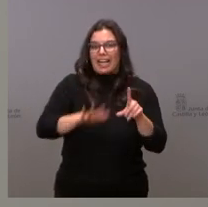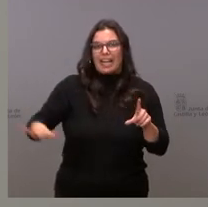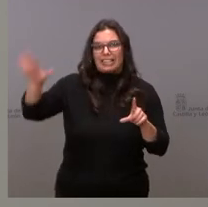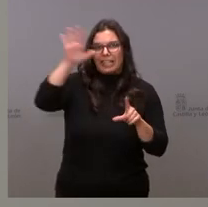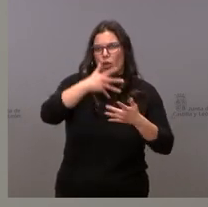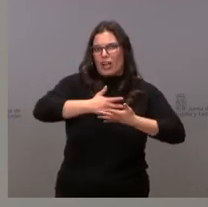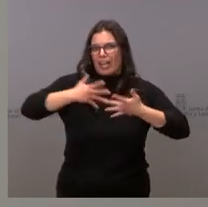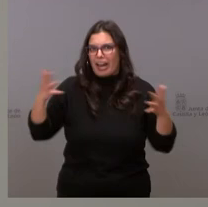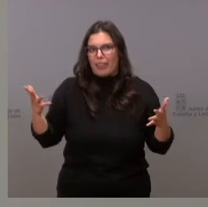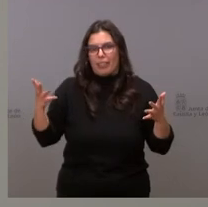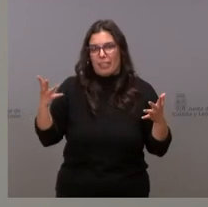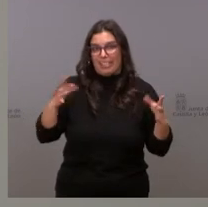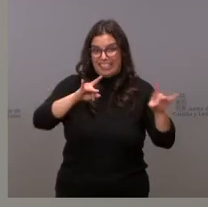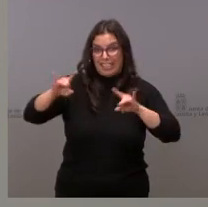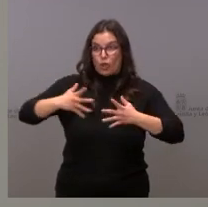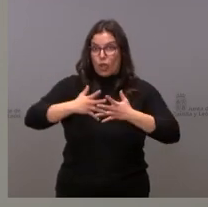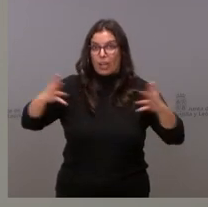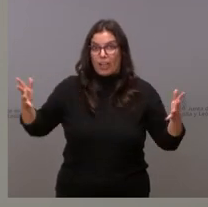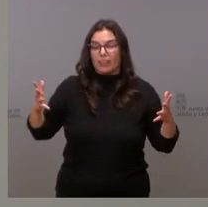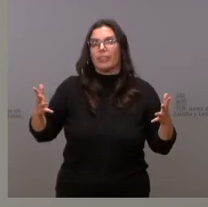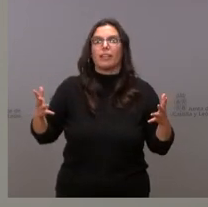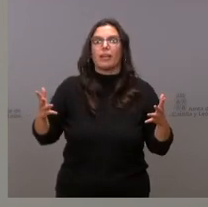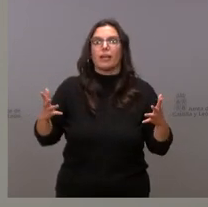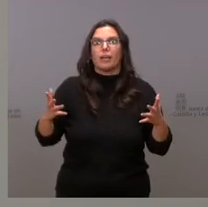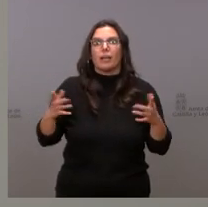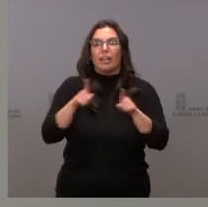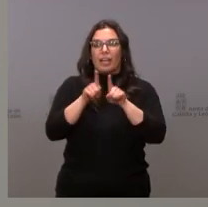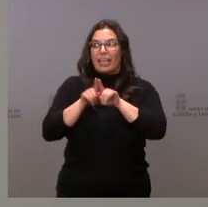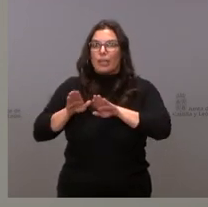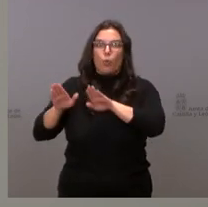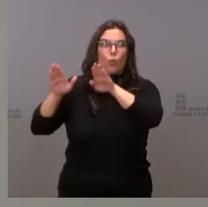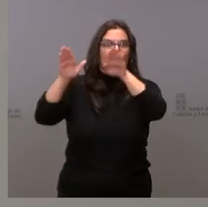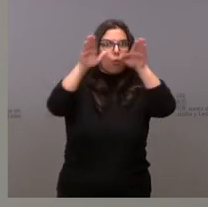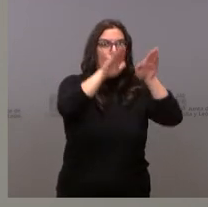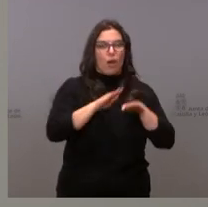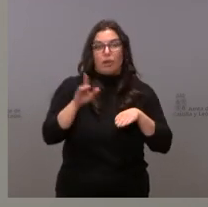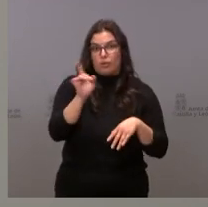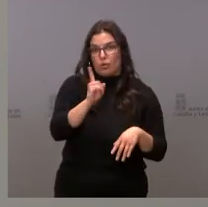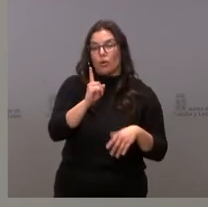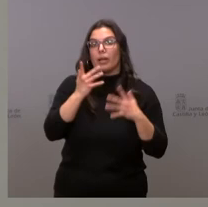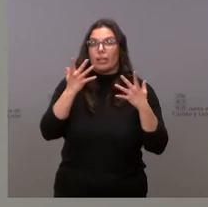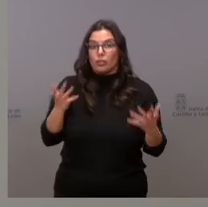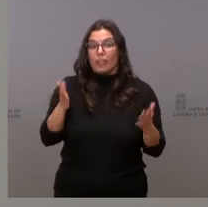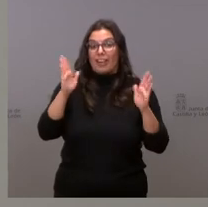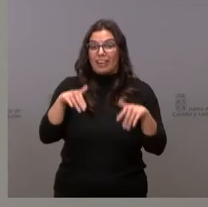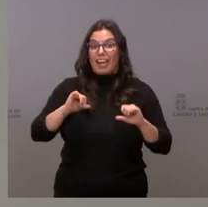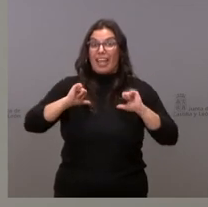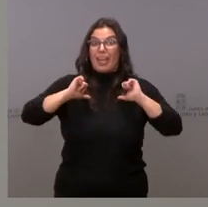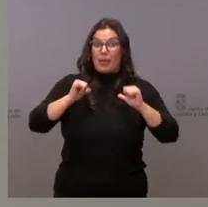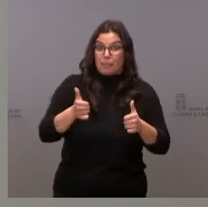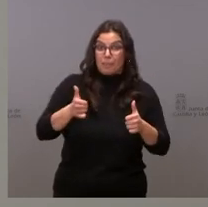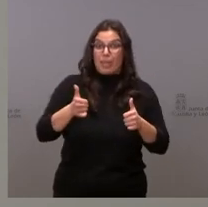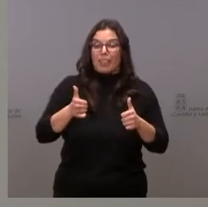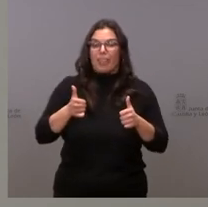grande a nivel geográfico no suceden las cosas de modo sincrónico y yo creo que quizá la que más tarde se incorpora y estemos viviendo